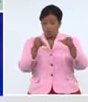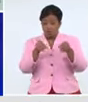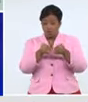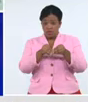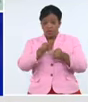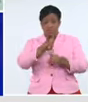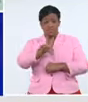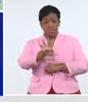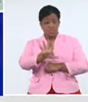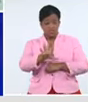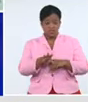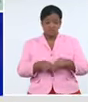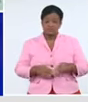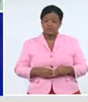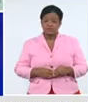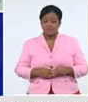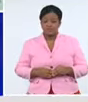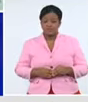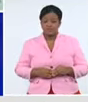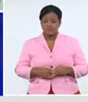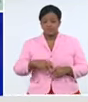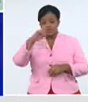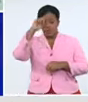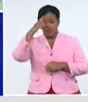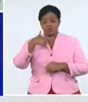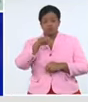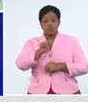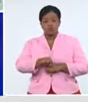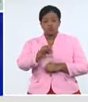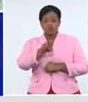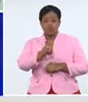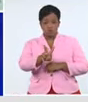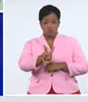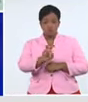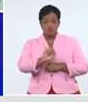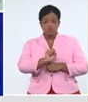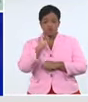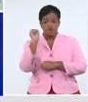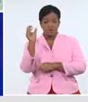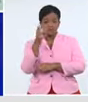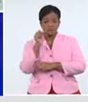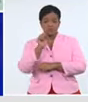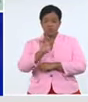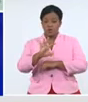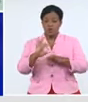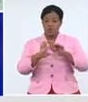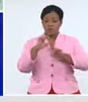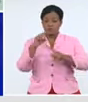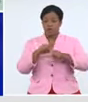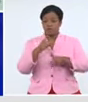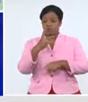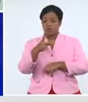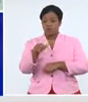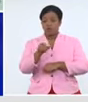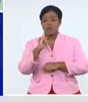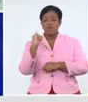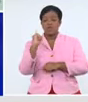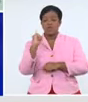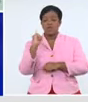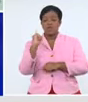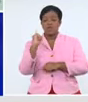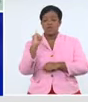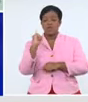25 casos, San Antonio del Sur 12, Maicí 4, Guantánamo 2, al igual que Mías, Yateras solo